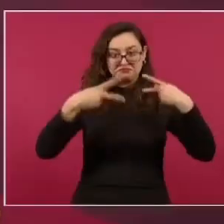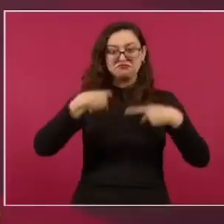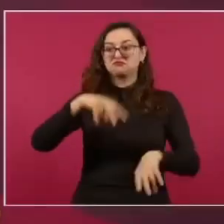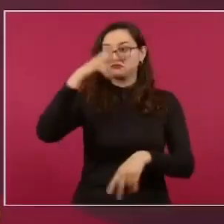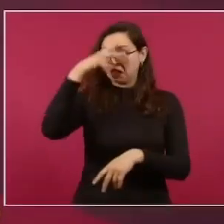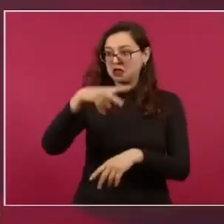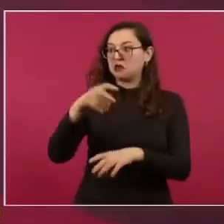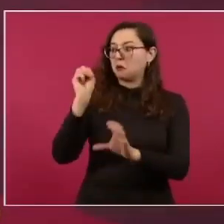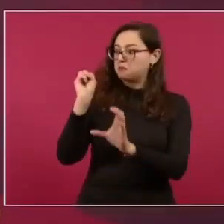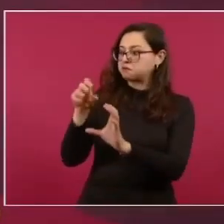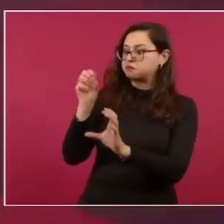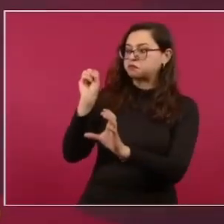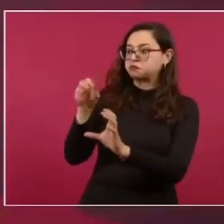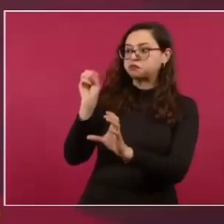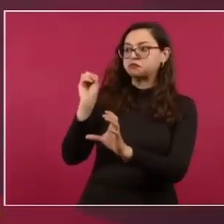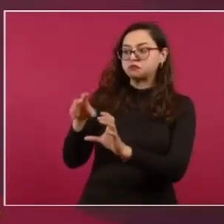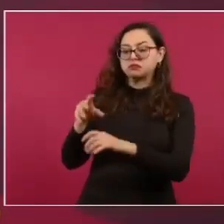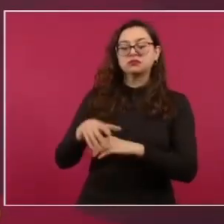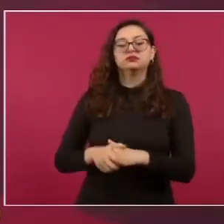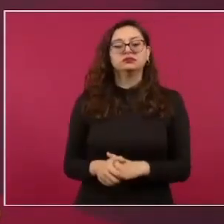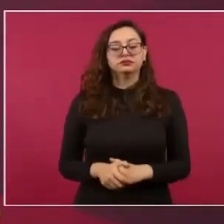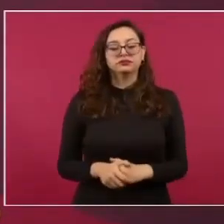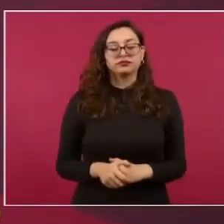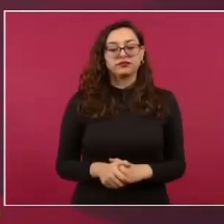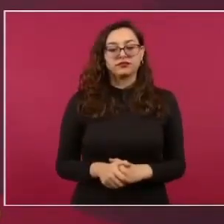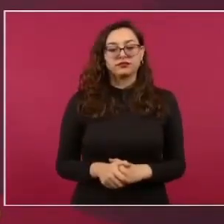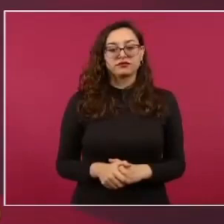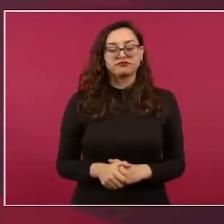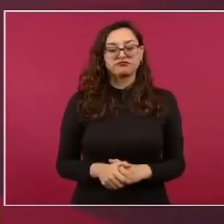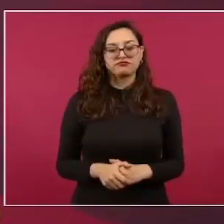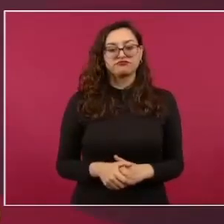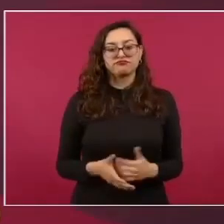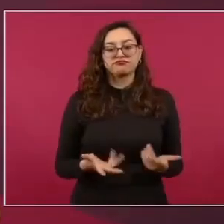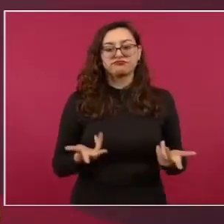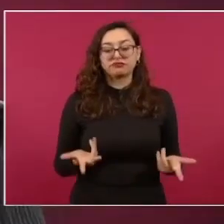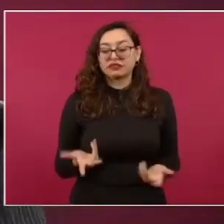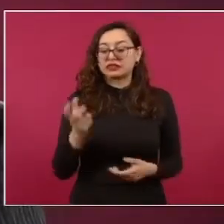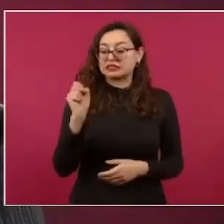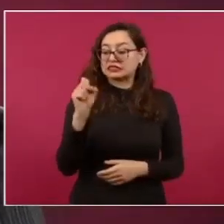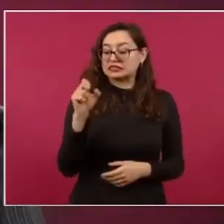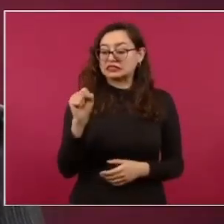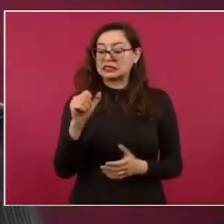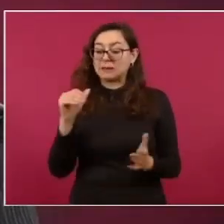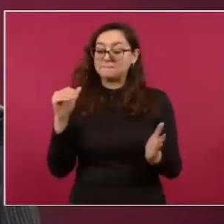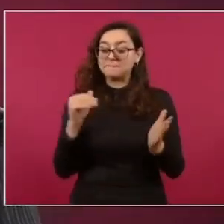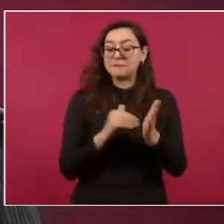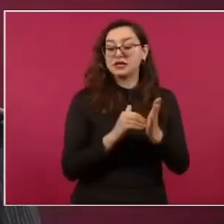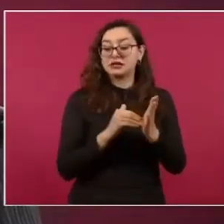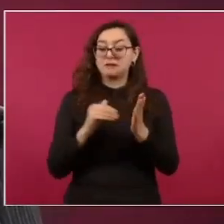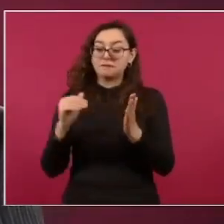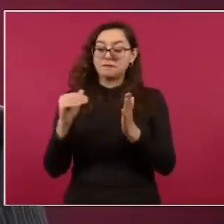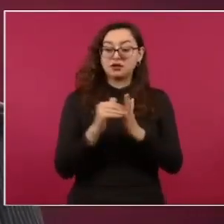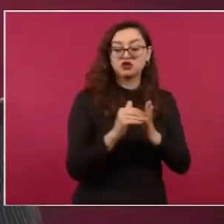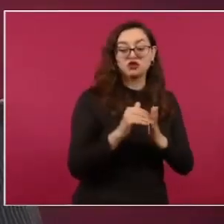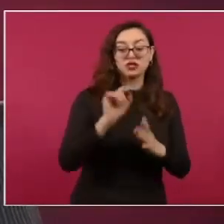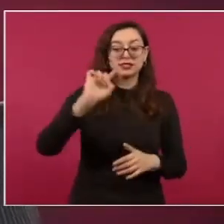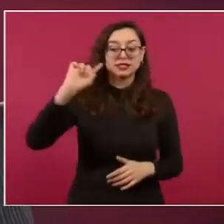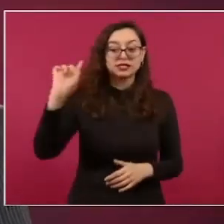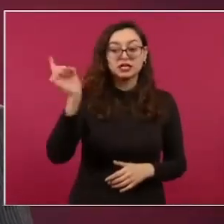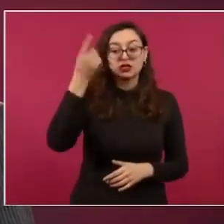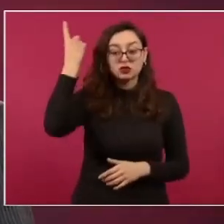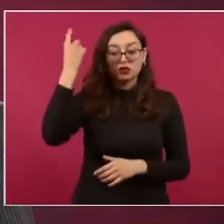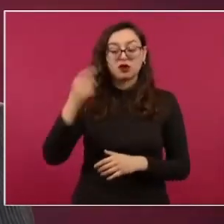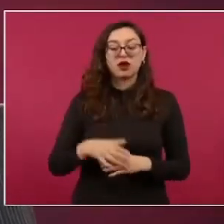paisanos, lo que envían nuestros paisanos a sus familiares, 60,000 millones de dólares al